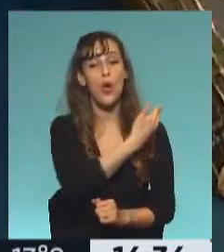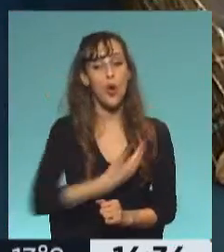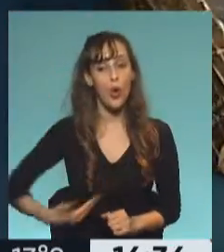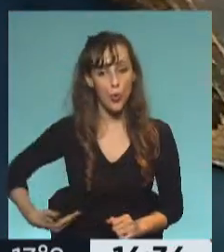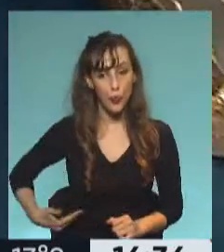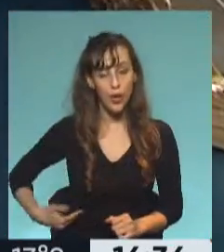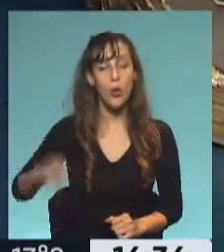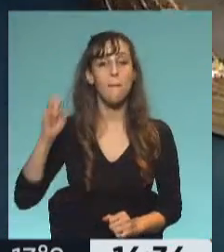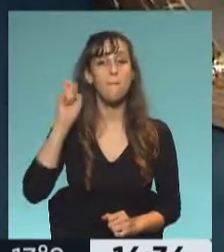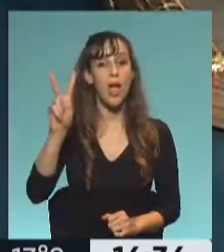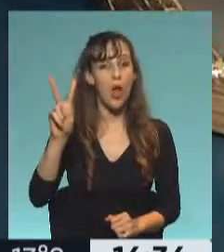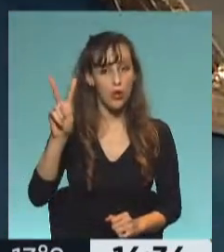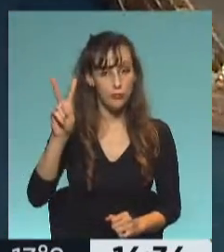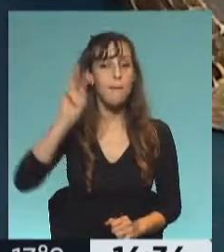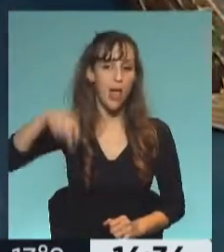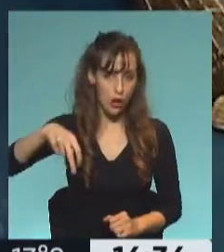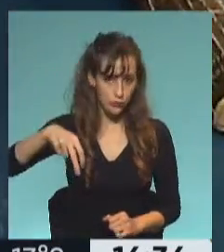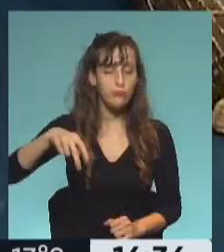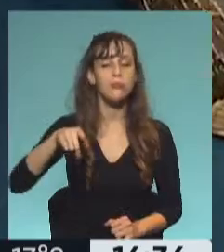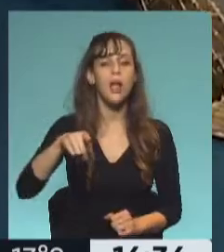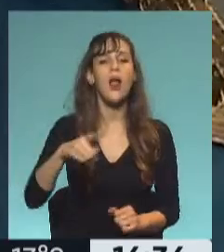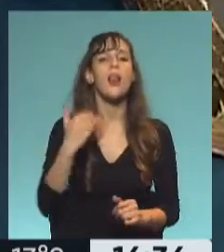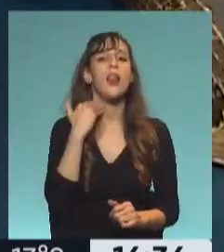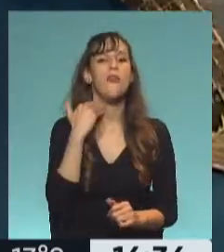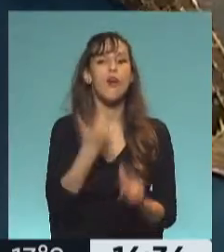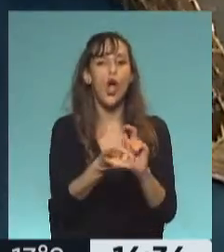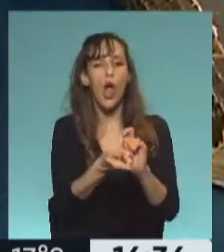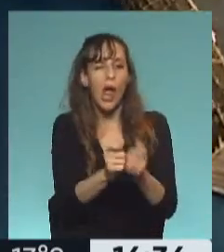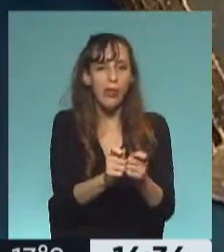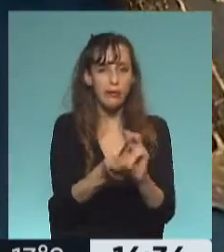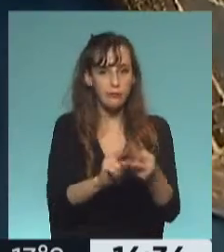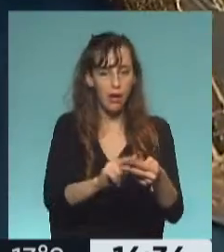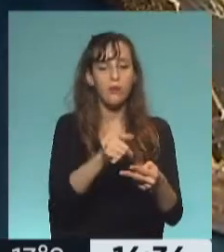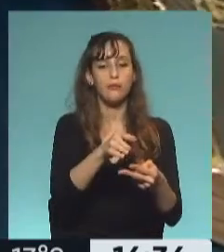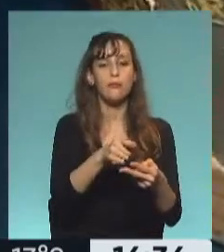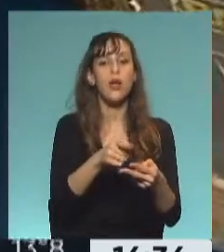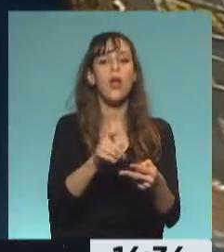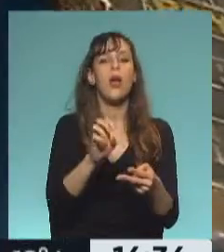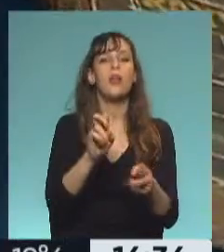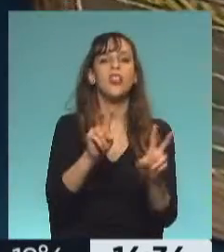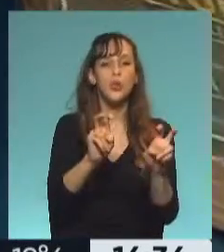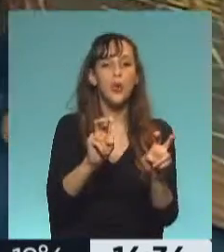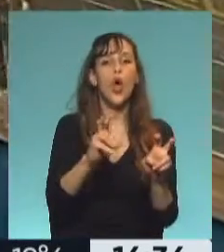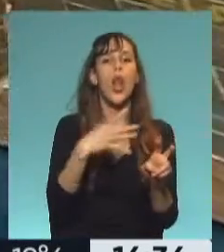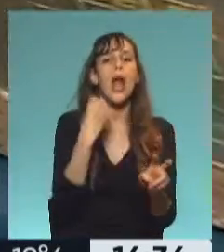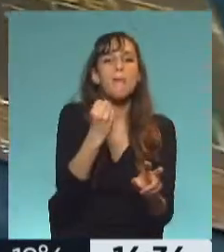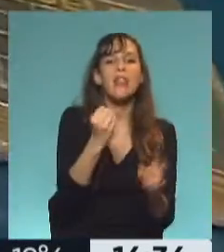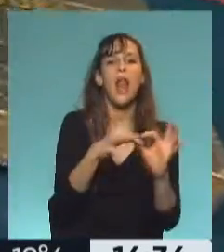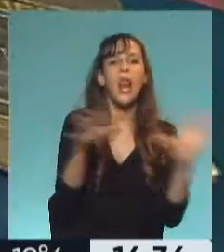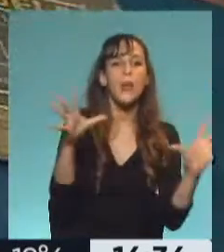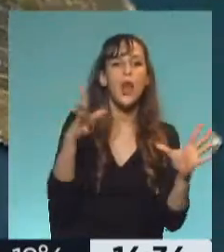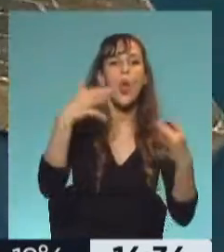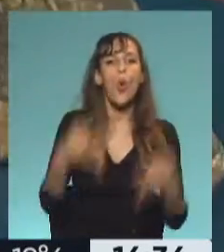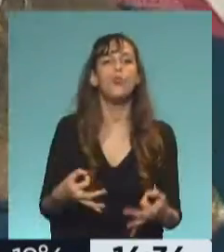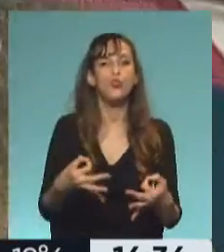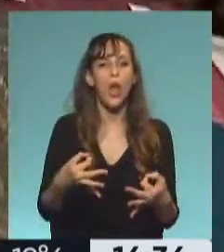del general Perón edita un libro que se llama La Patria Libre, Justa y Soberana, donde detalla los